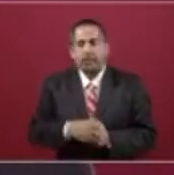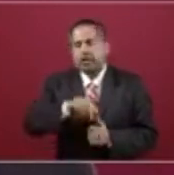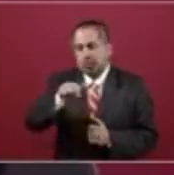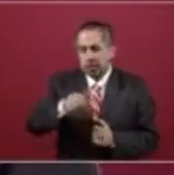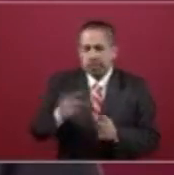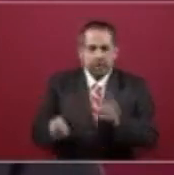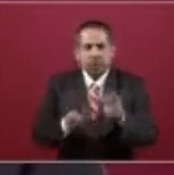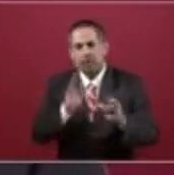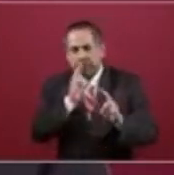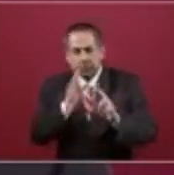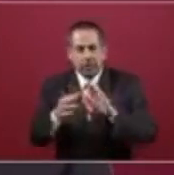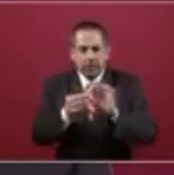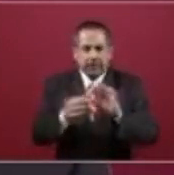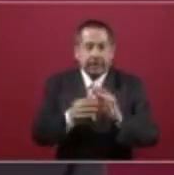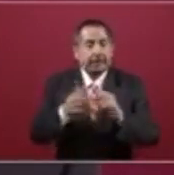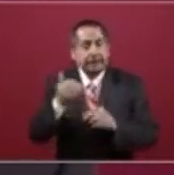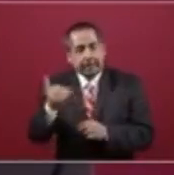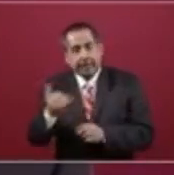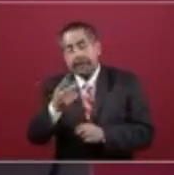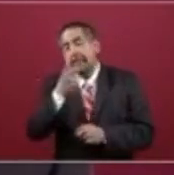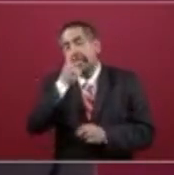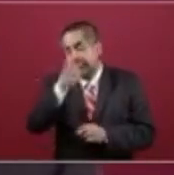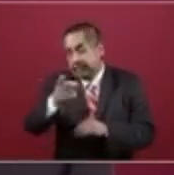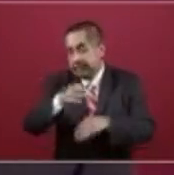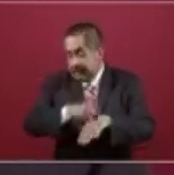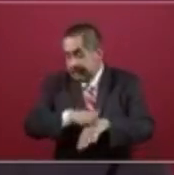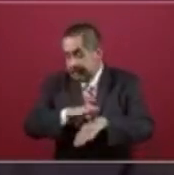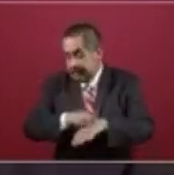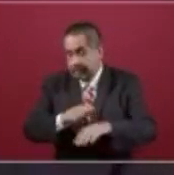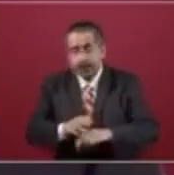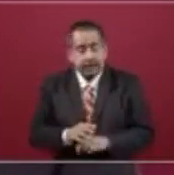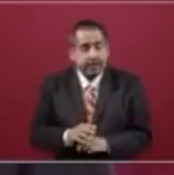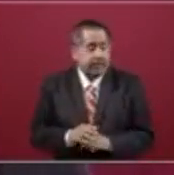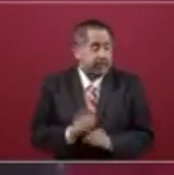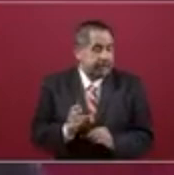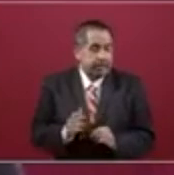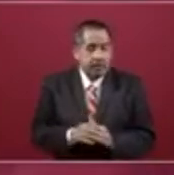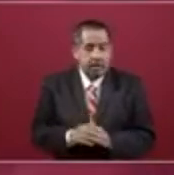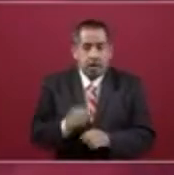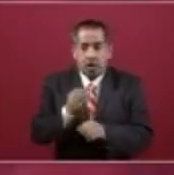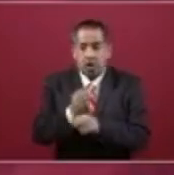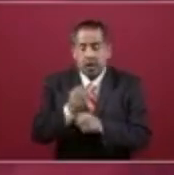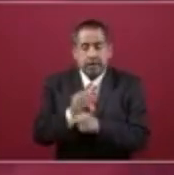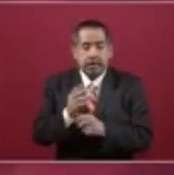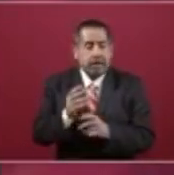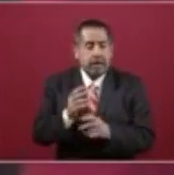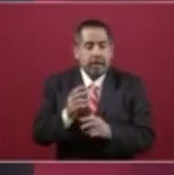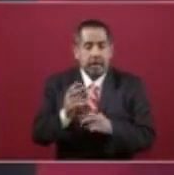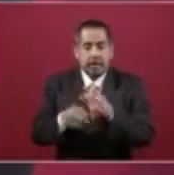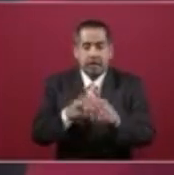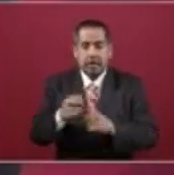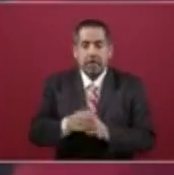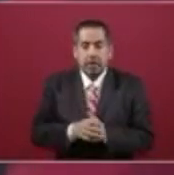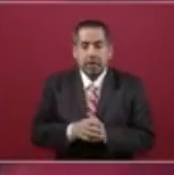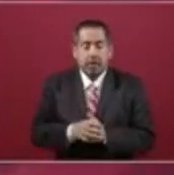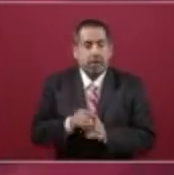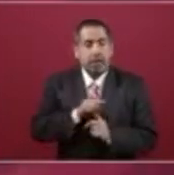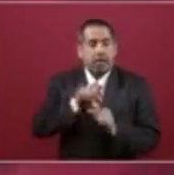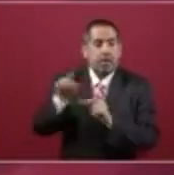preguntas, respuestas, y decirles que vamos a estar en